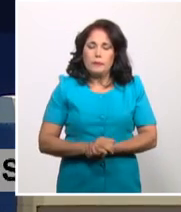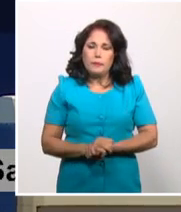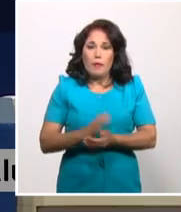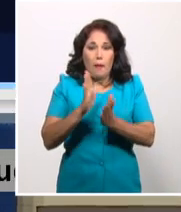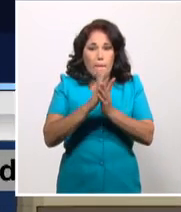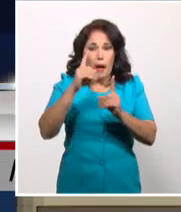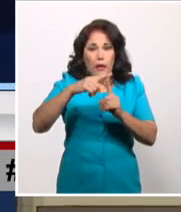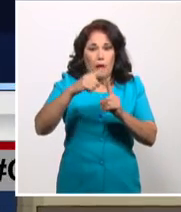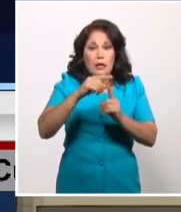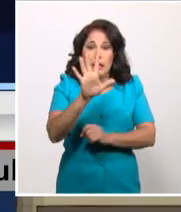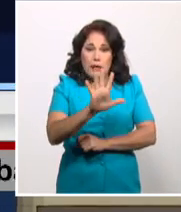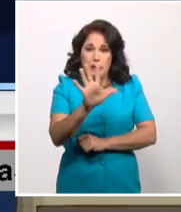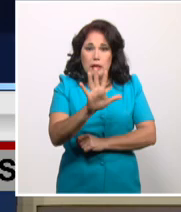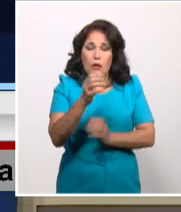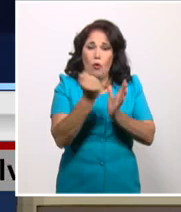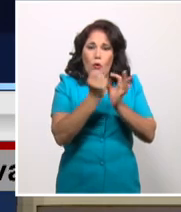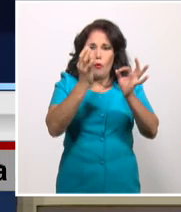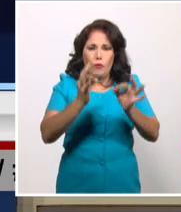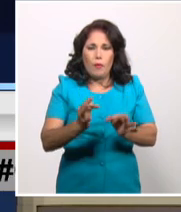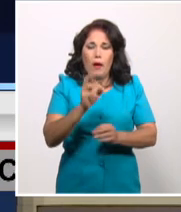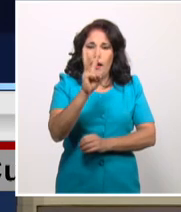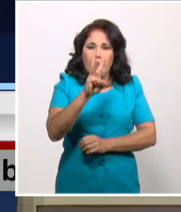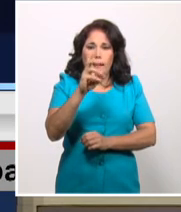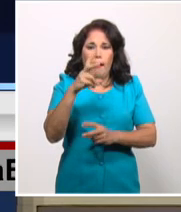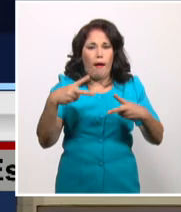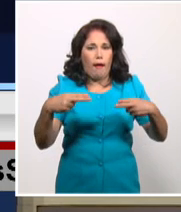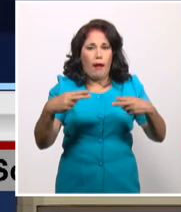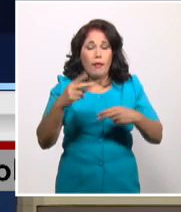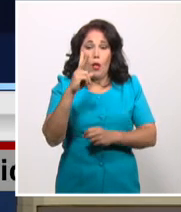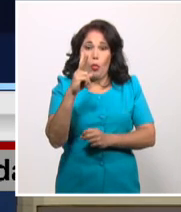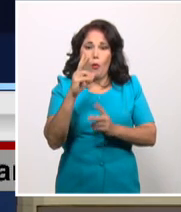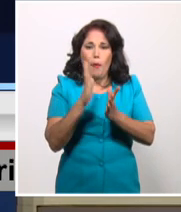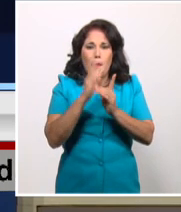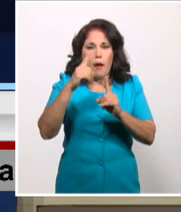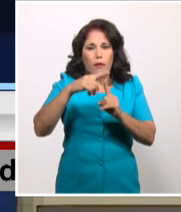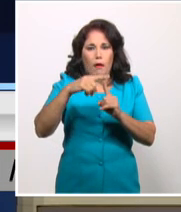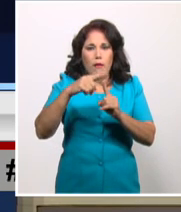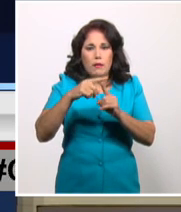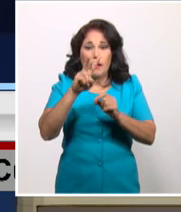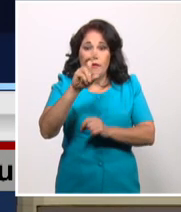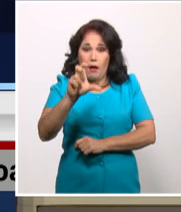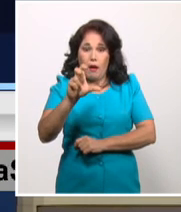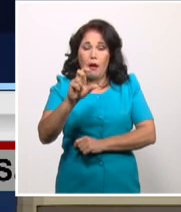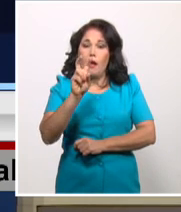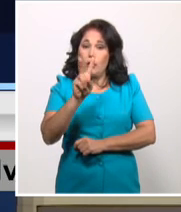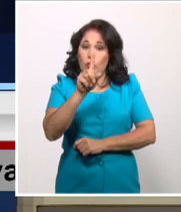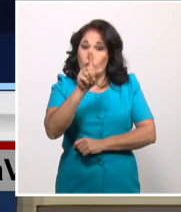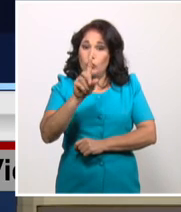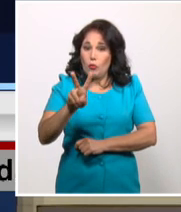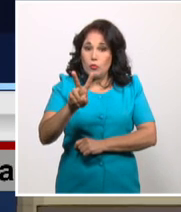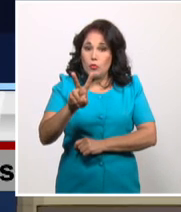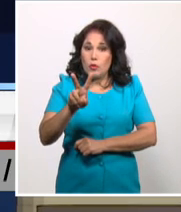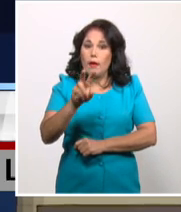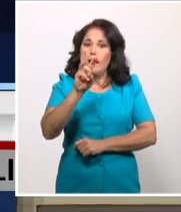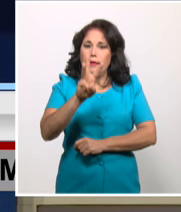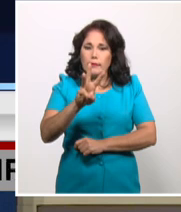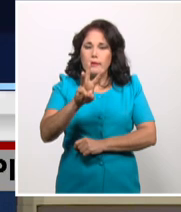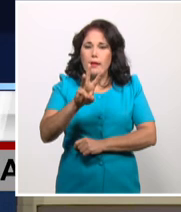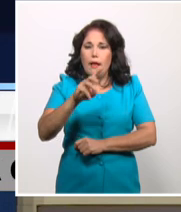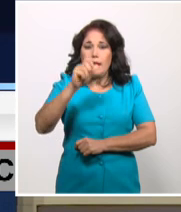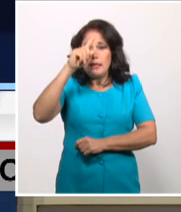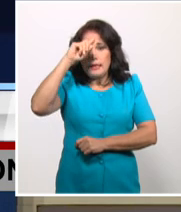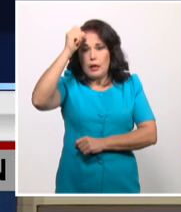Matanzas son 5 casos confirmados, 3 de Cárdenas y 2 de Matanzas. En Villa Clara son 12, 3 de Santo